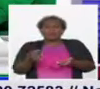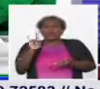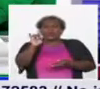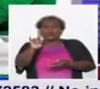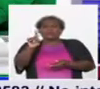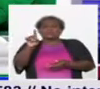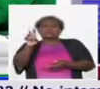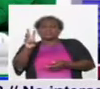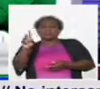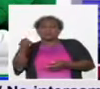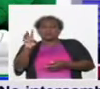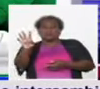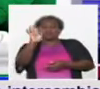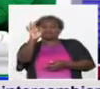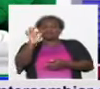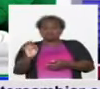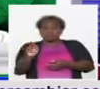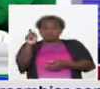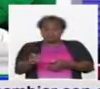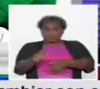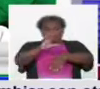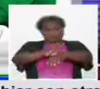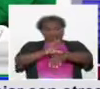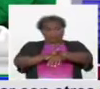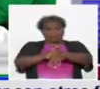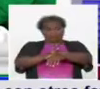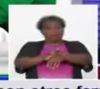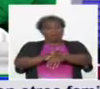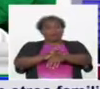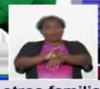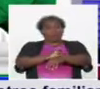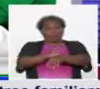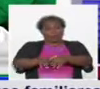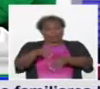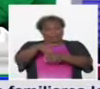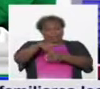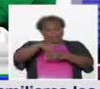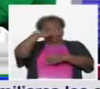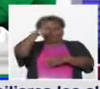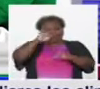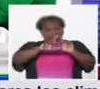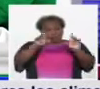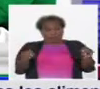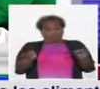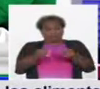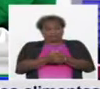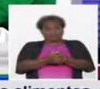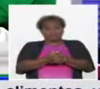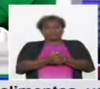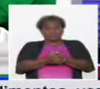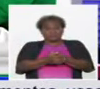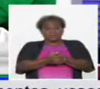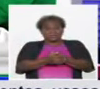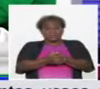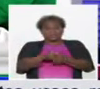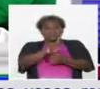94,2% de todas las personas que han tenido COVID en nuestro país. Estamos hablando de